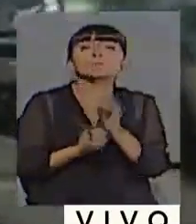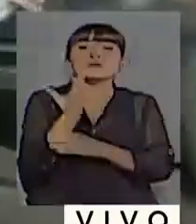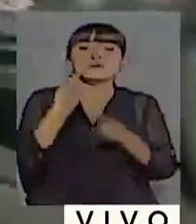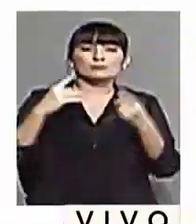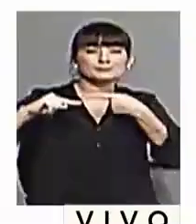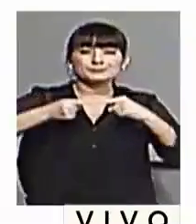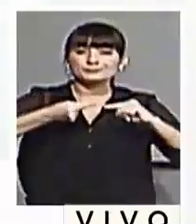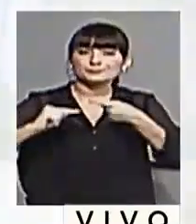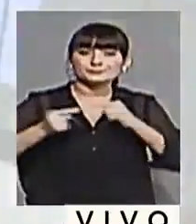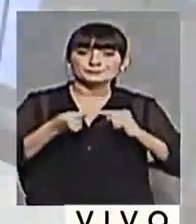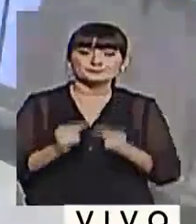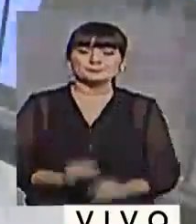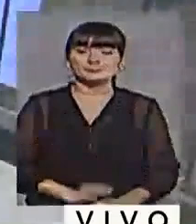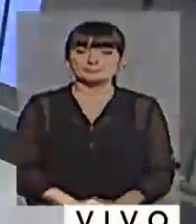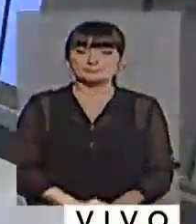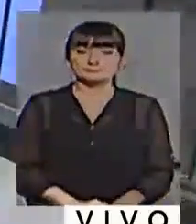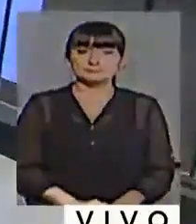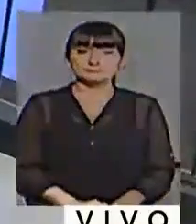abierta.